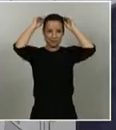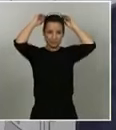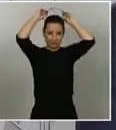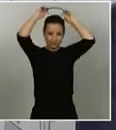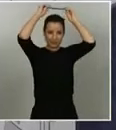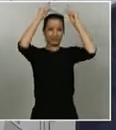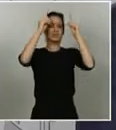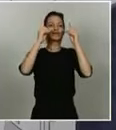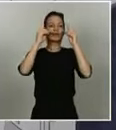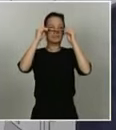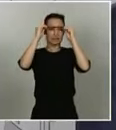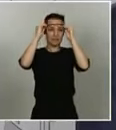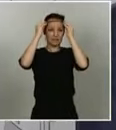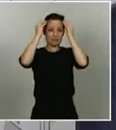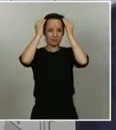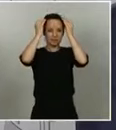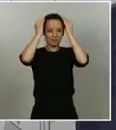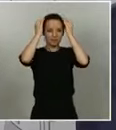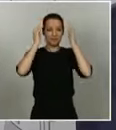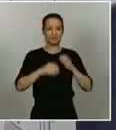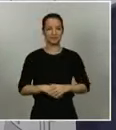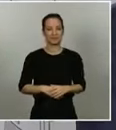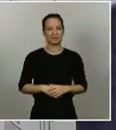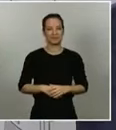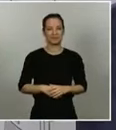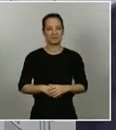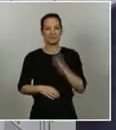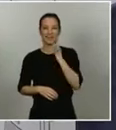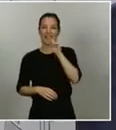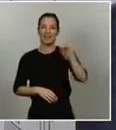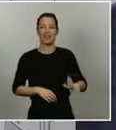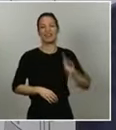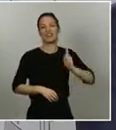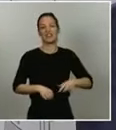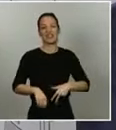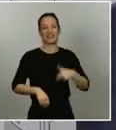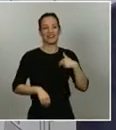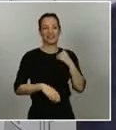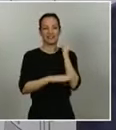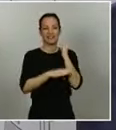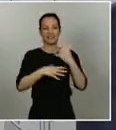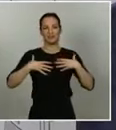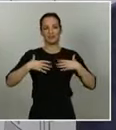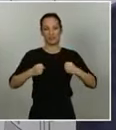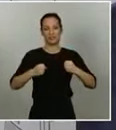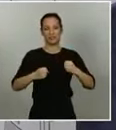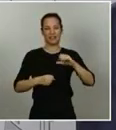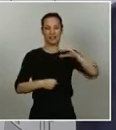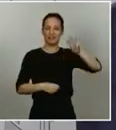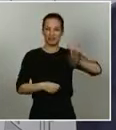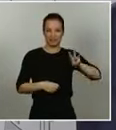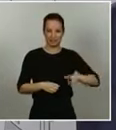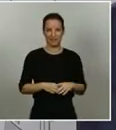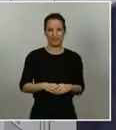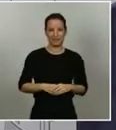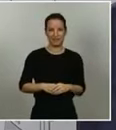doctor Blanco. Tiene la palabra ahora la doctora Raquel Iotti, directora general del Instituto de Salud Carlos III y también